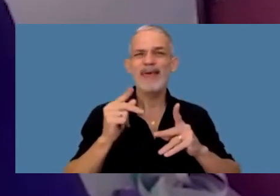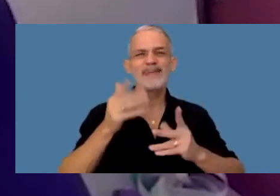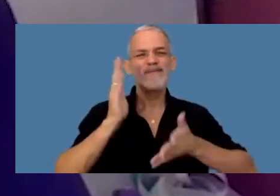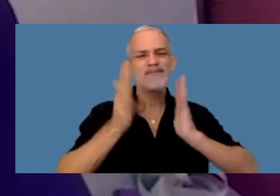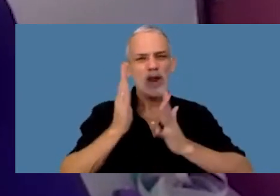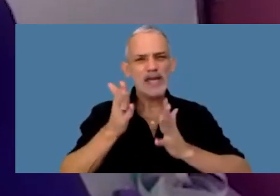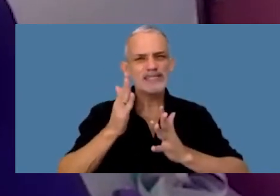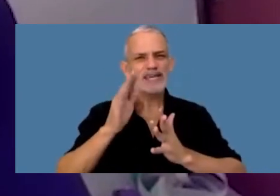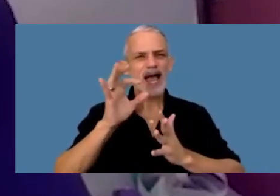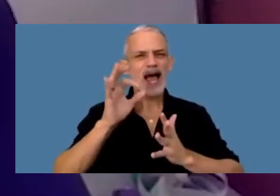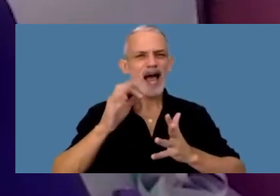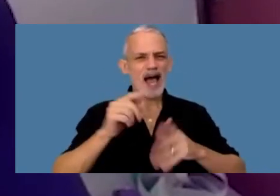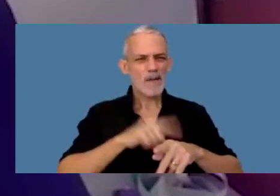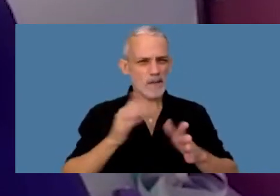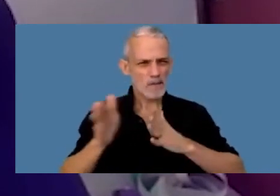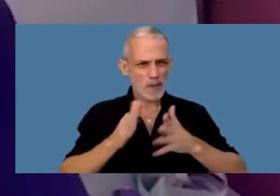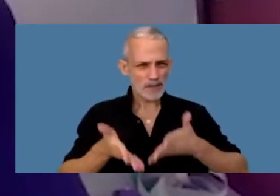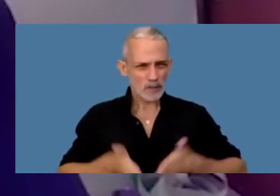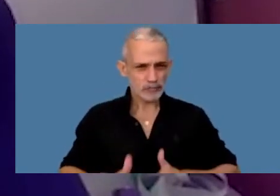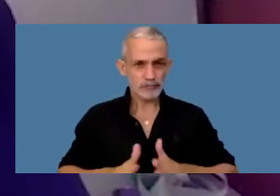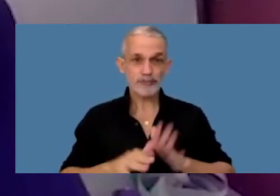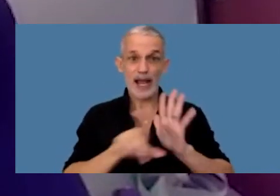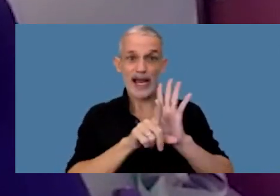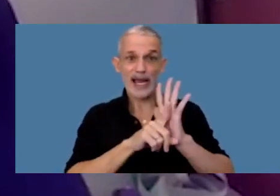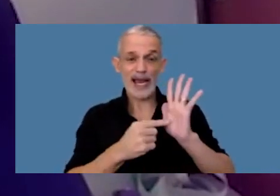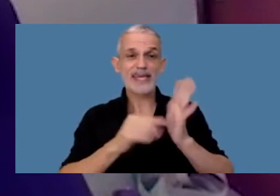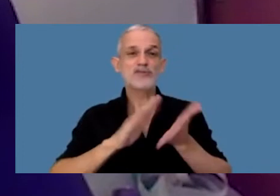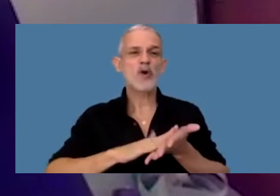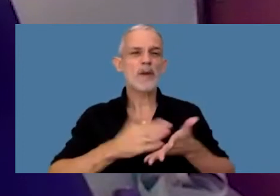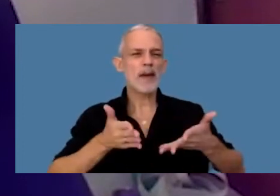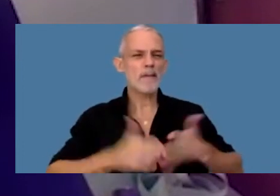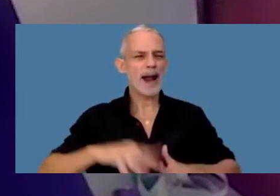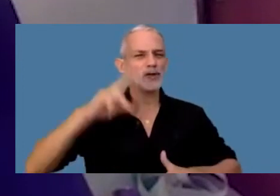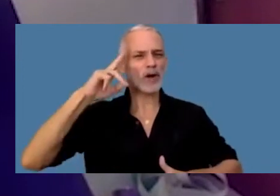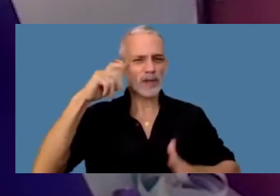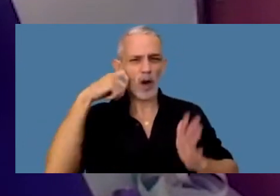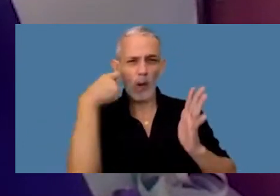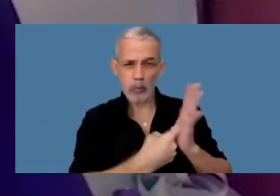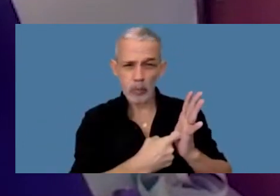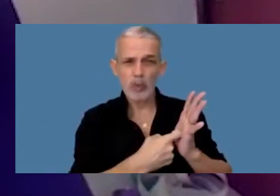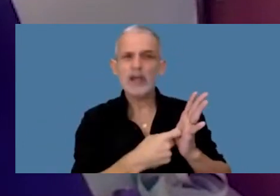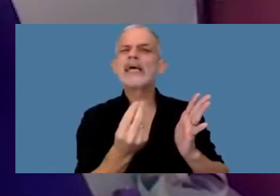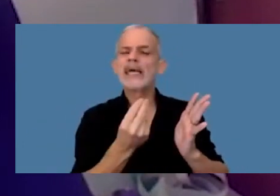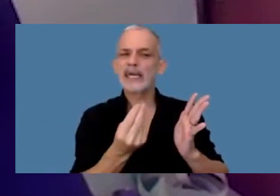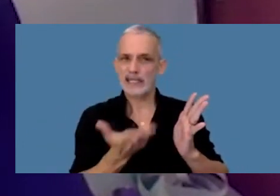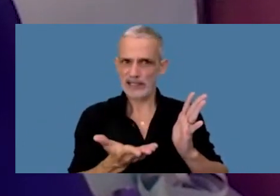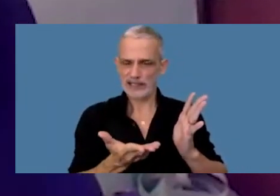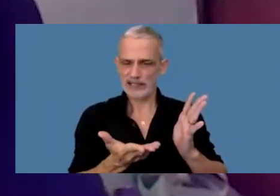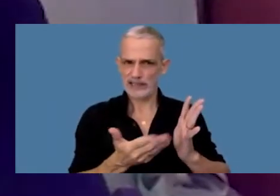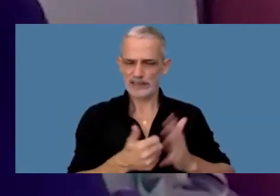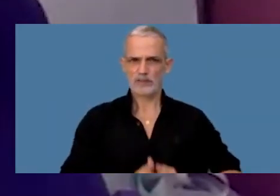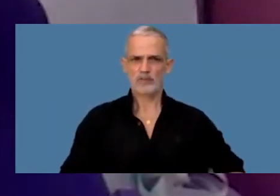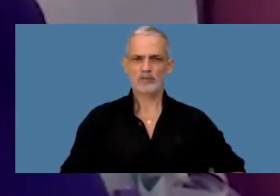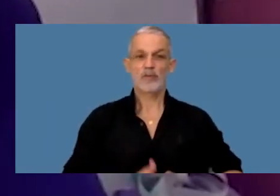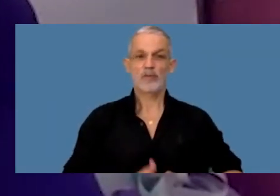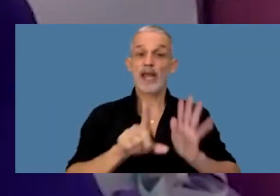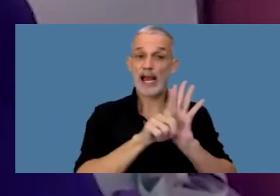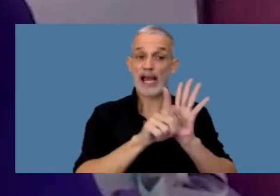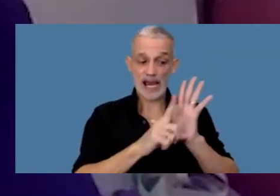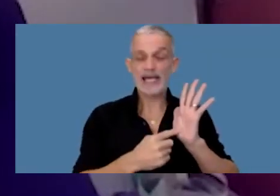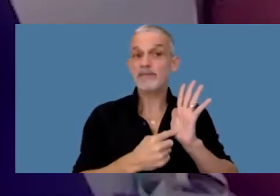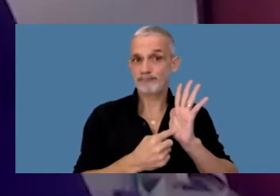Entonces tiene el derecho a recibir toda la información que requiera, y a su vez, bueno, si necesita hacer una